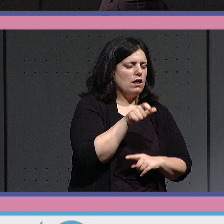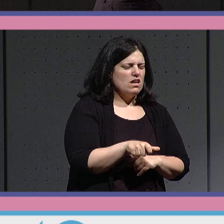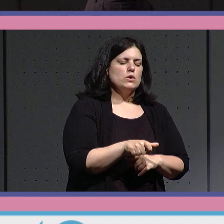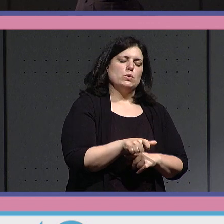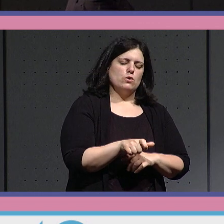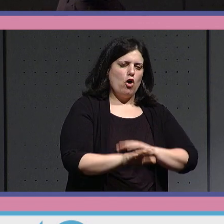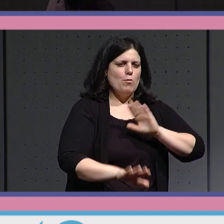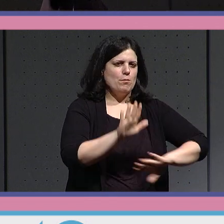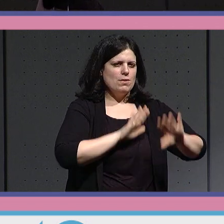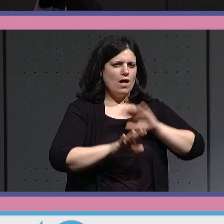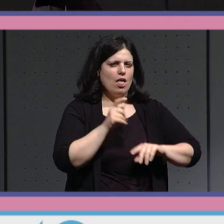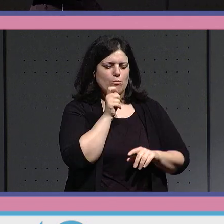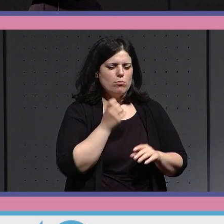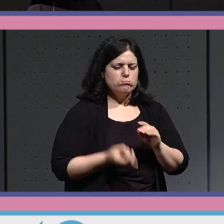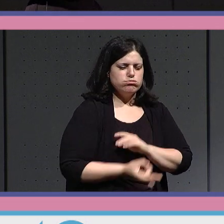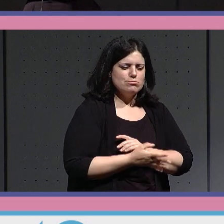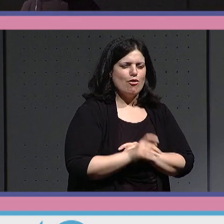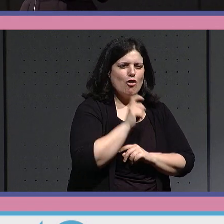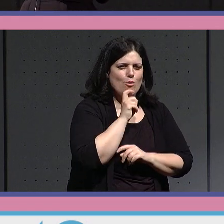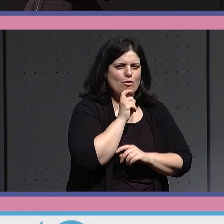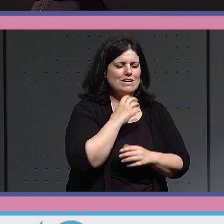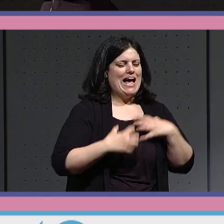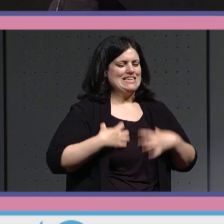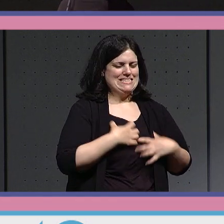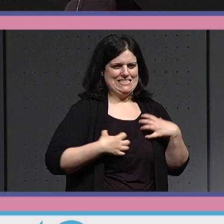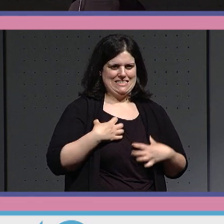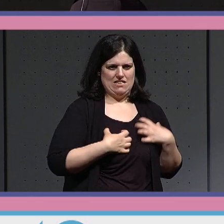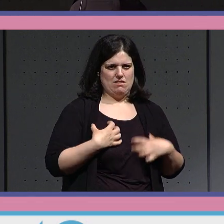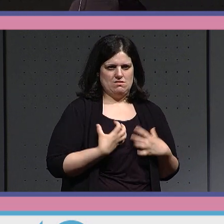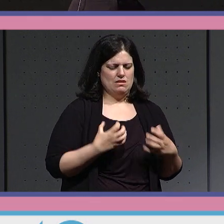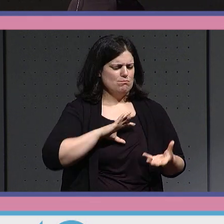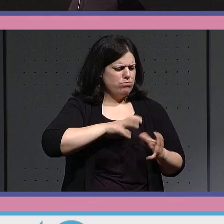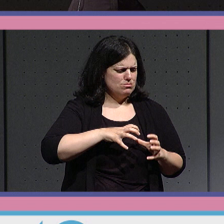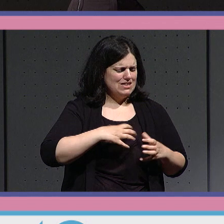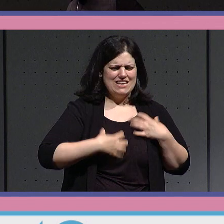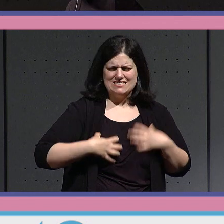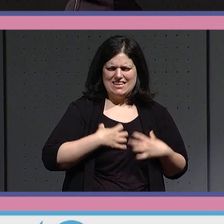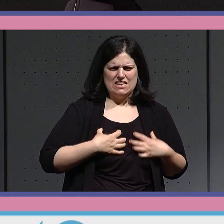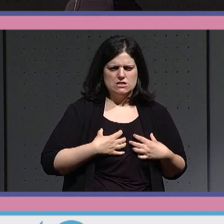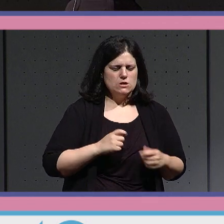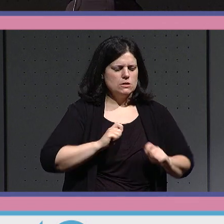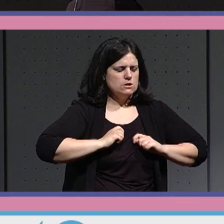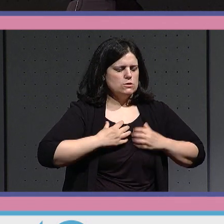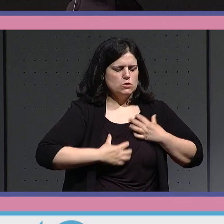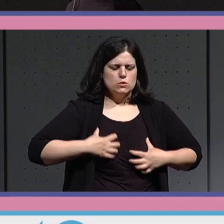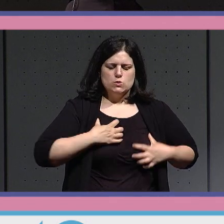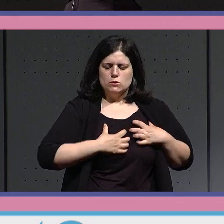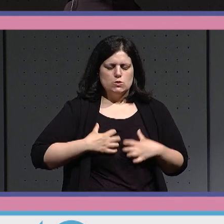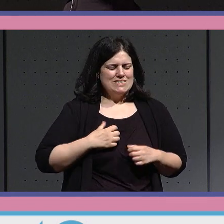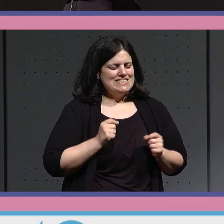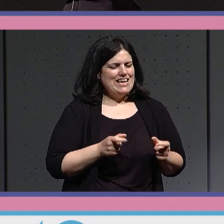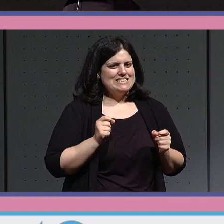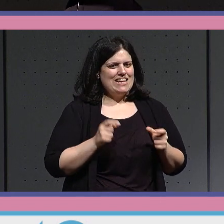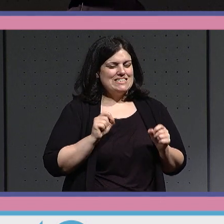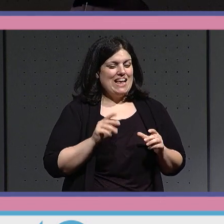cómo aparece, son los trastornos de ansiedad. Los trastornos de ansiedad, las situaciones ansiosas son súper frecuentes en las